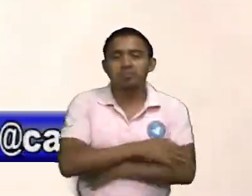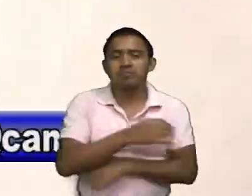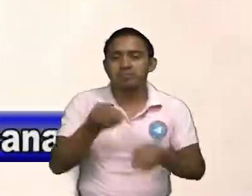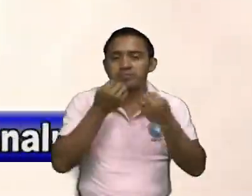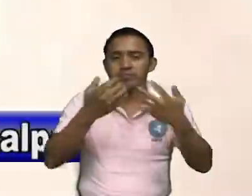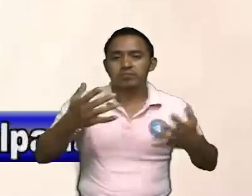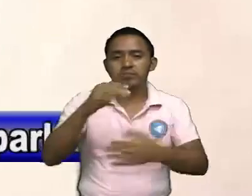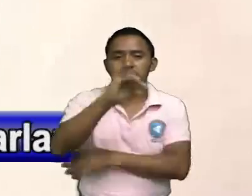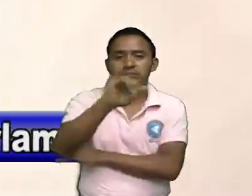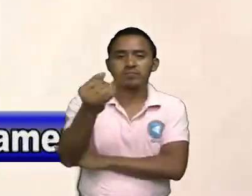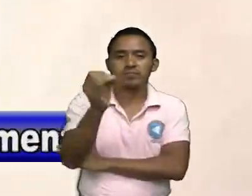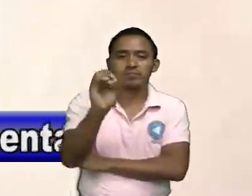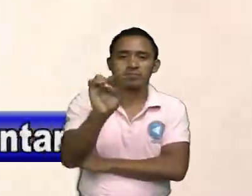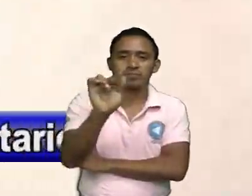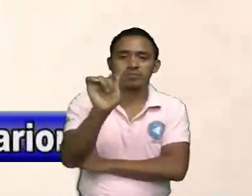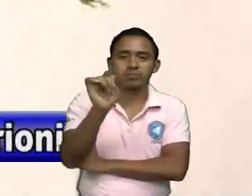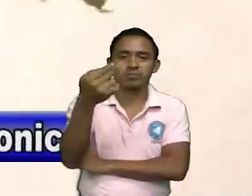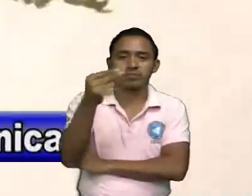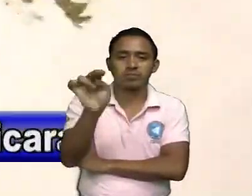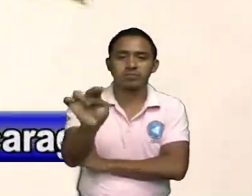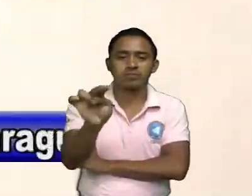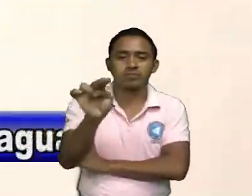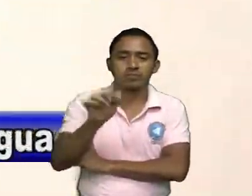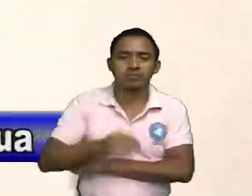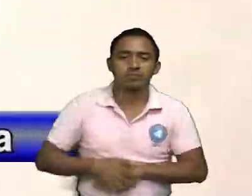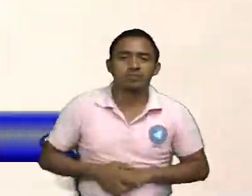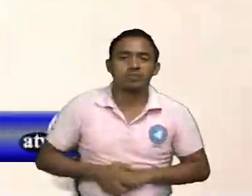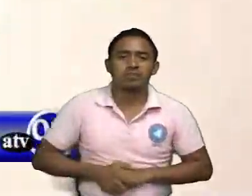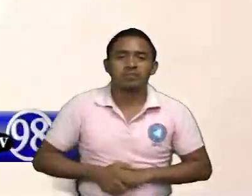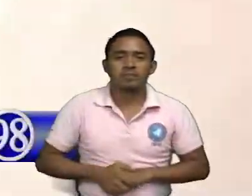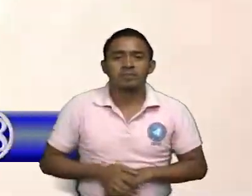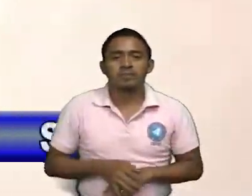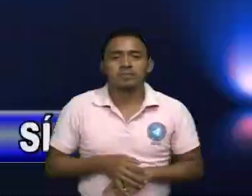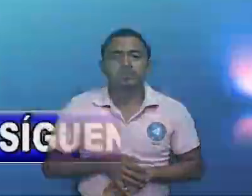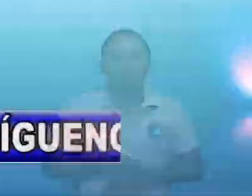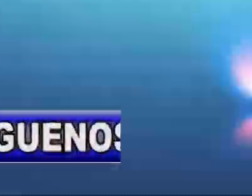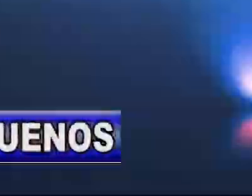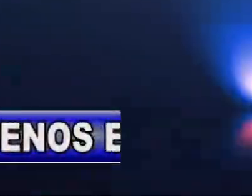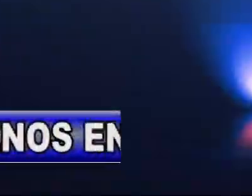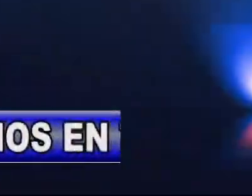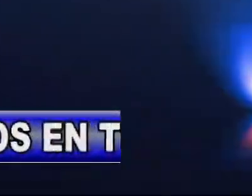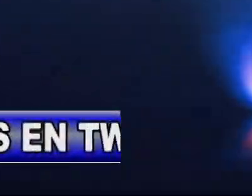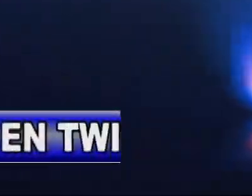de Rubén Castro, informó para el canal parlamentario Jonathan Castro.